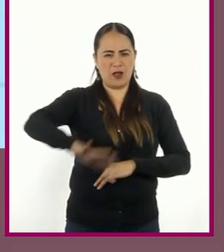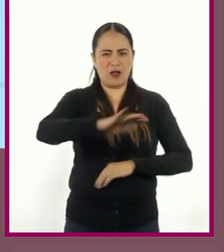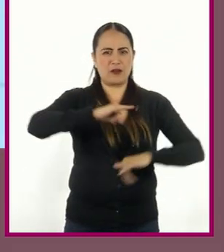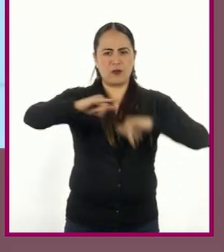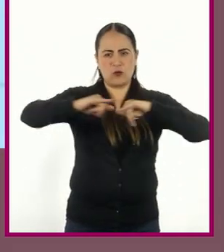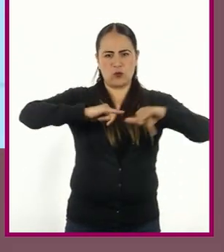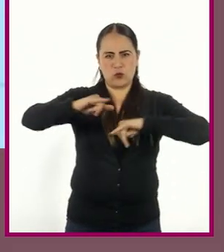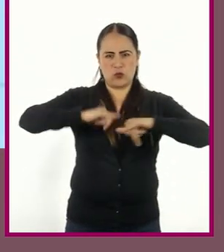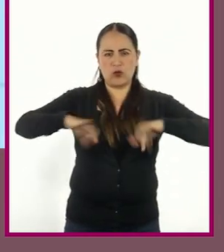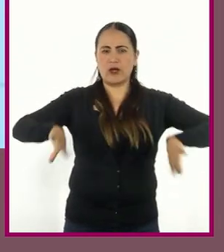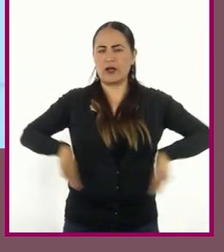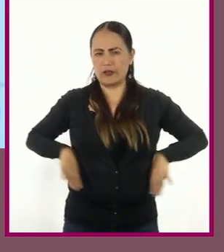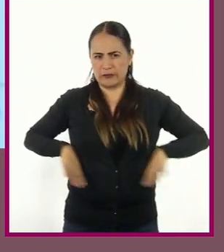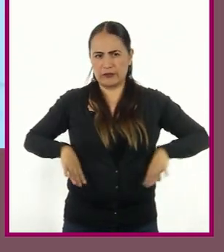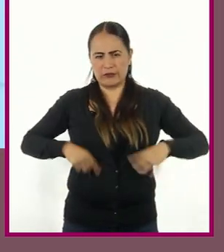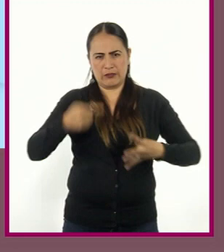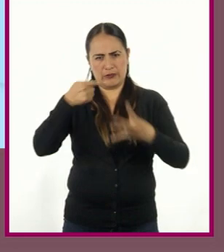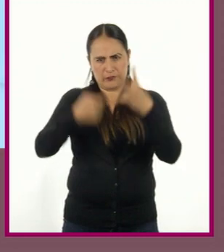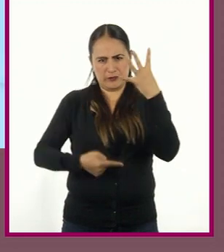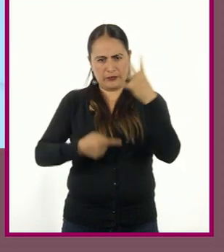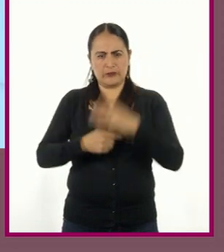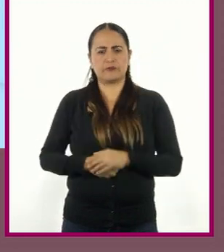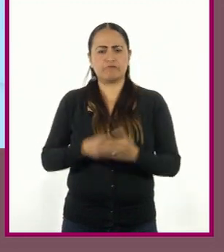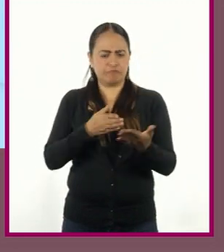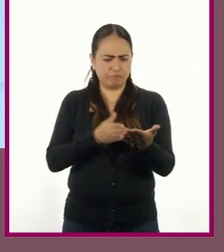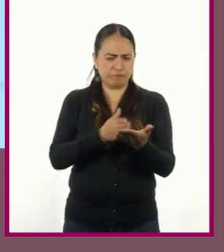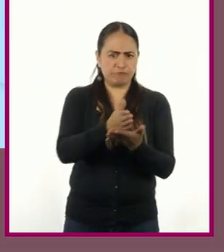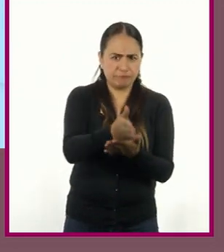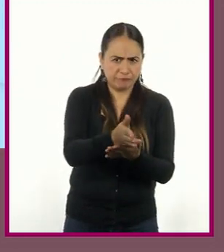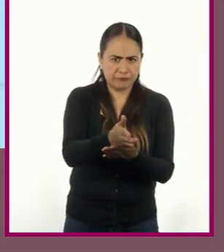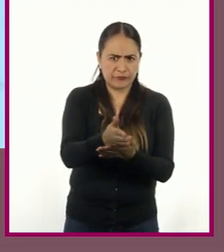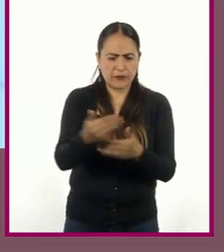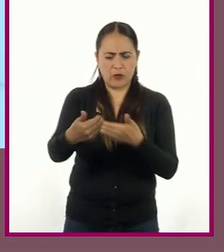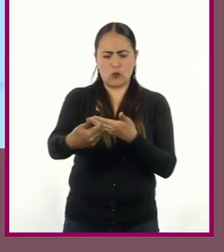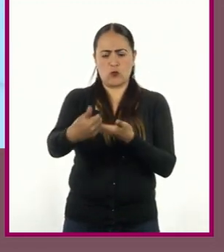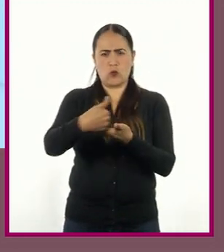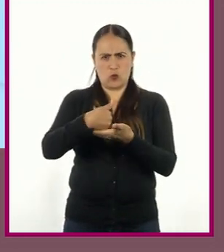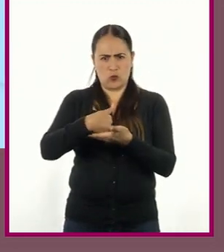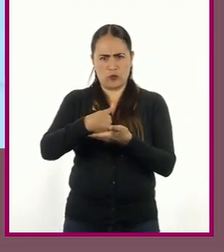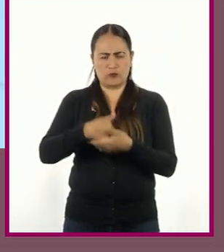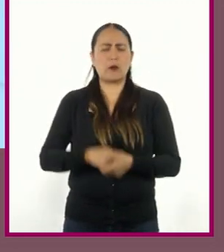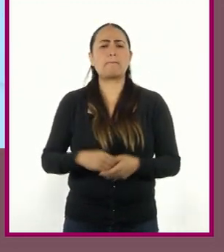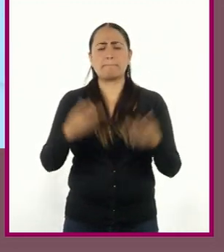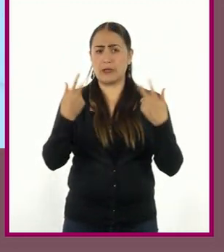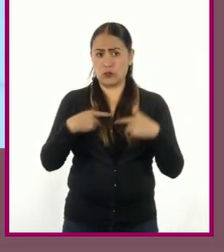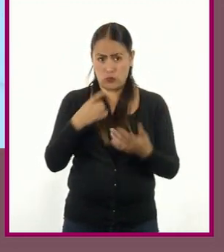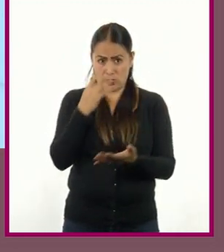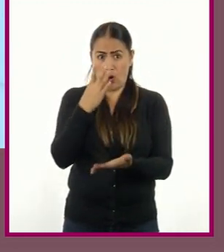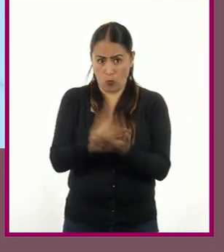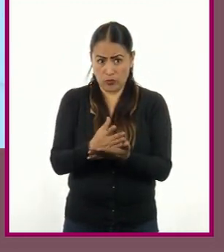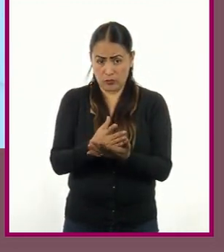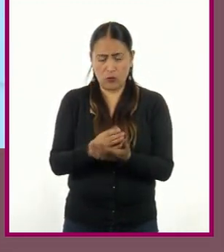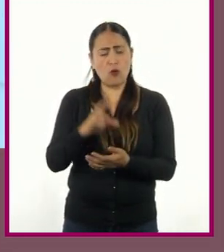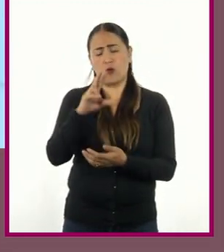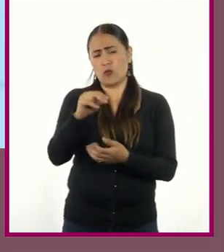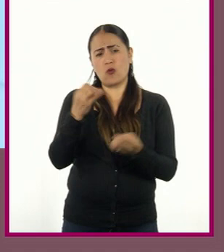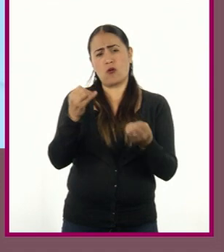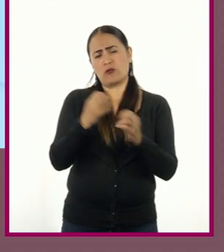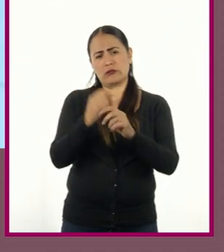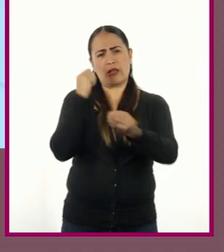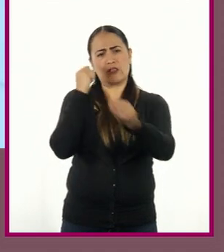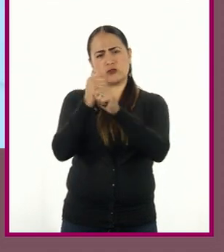características especiales, ya que son una puerta de acceso y salida a otros países, no solo para personas, sino también para el